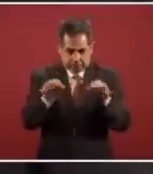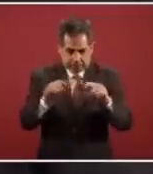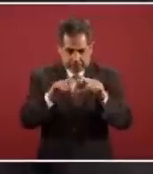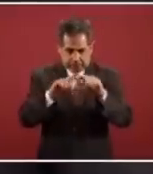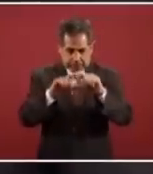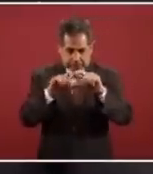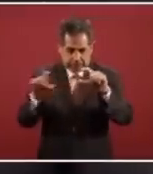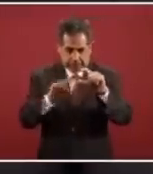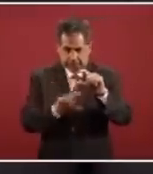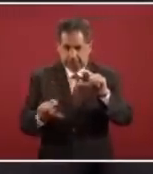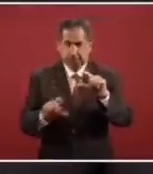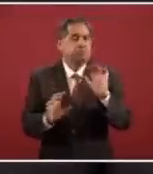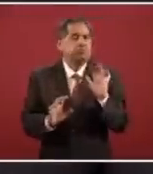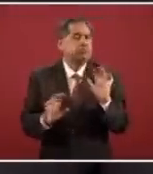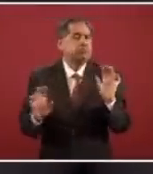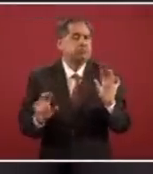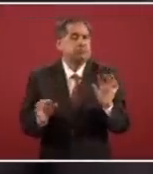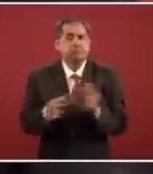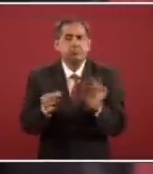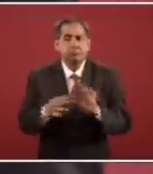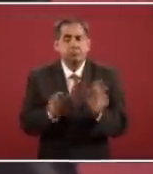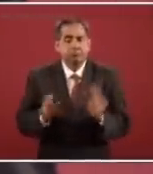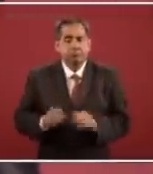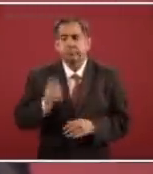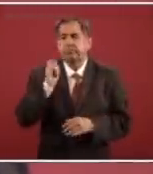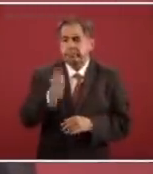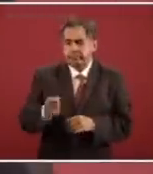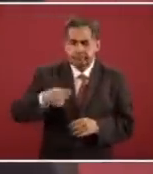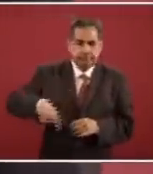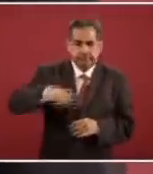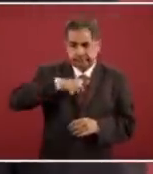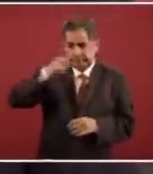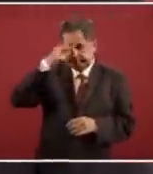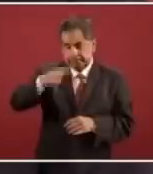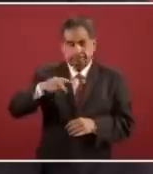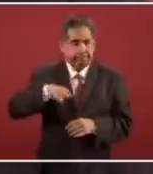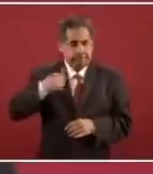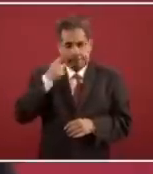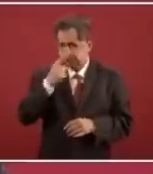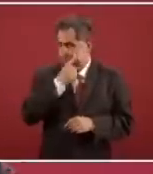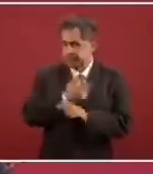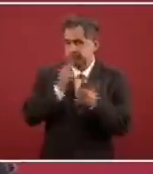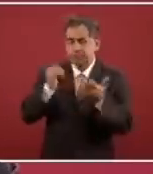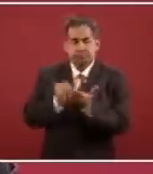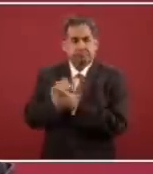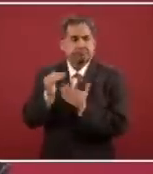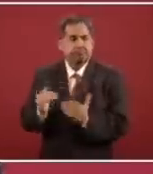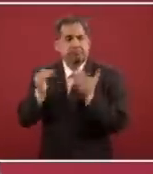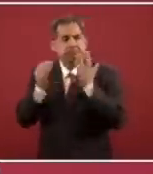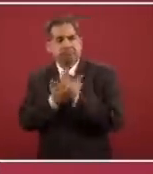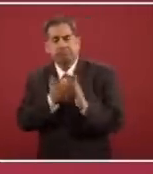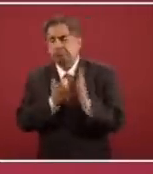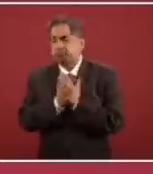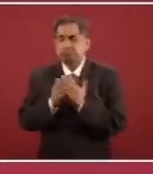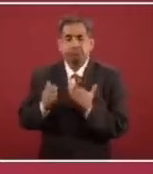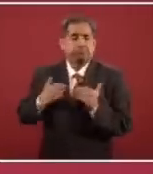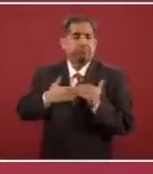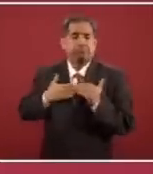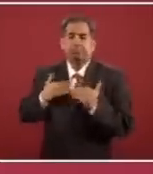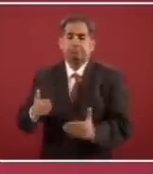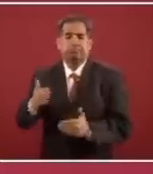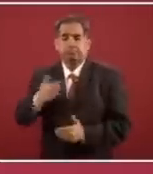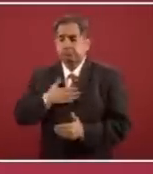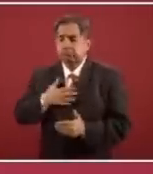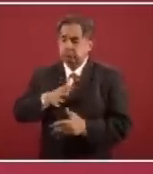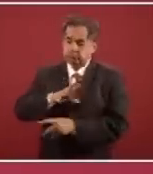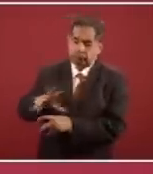Y lo que dicen esos dos párrafos es de que México es un país libre, independiente, soberano y que tiene